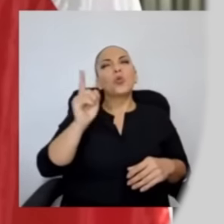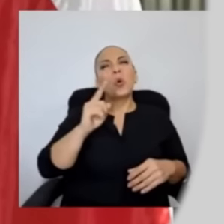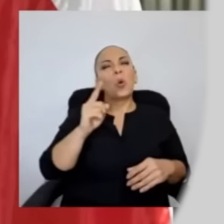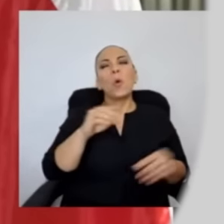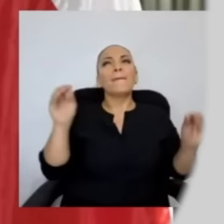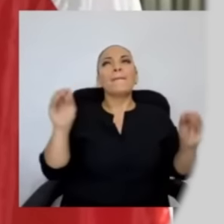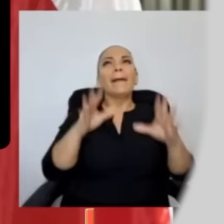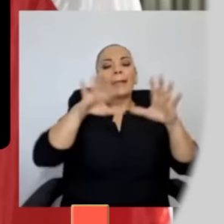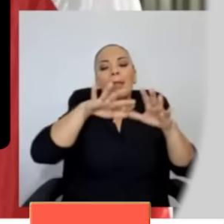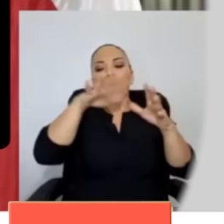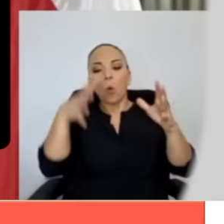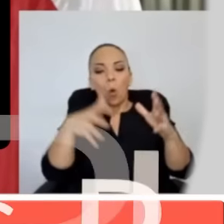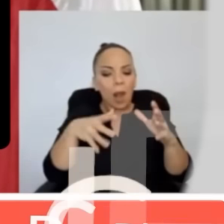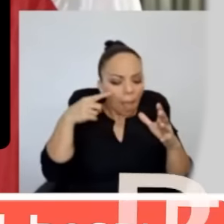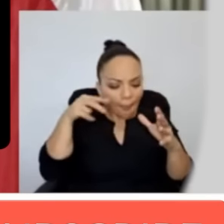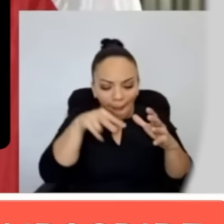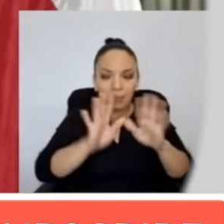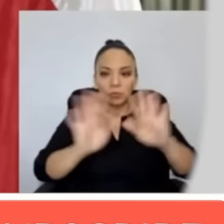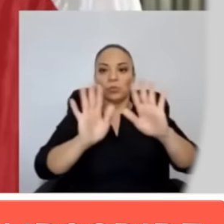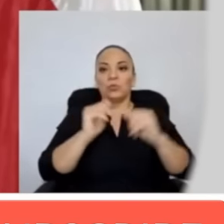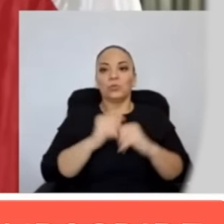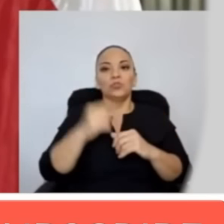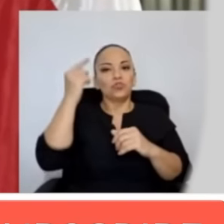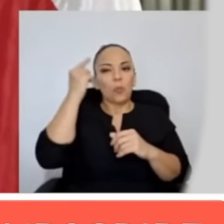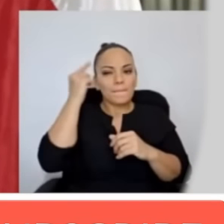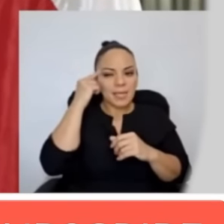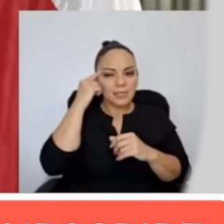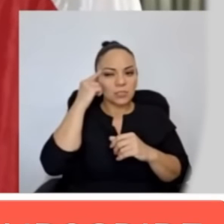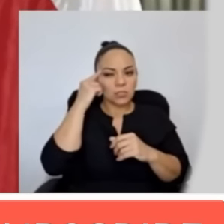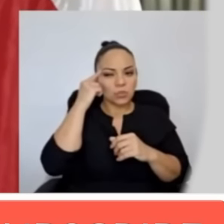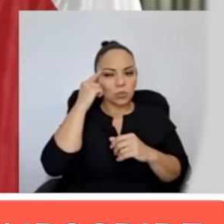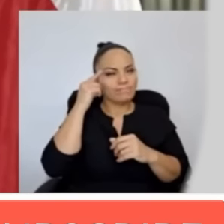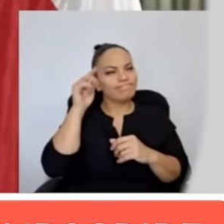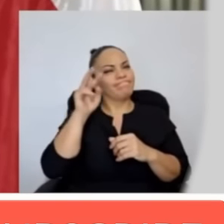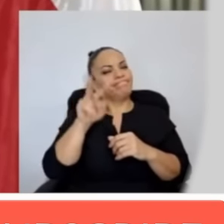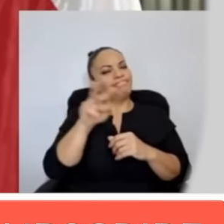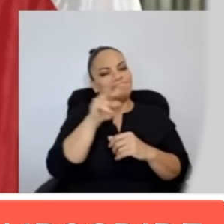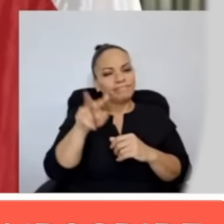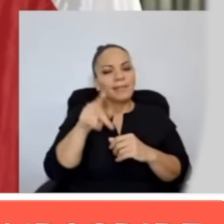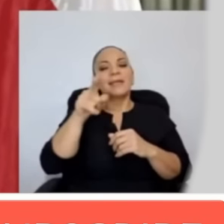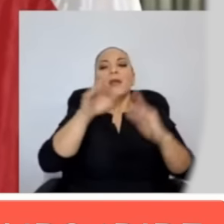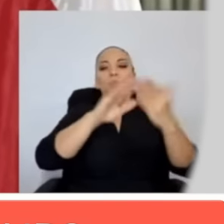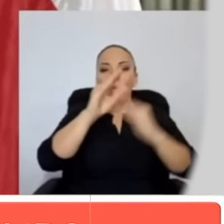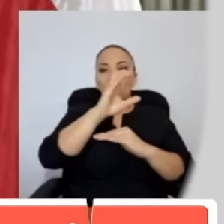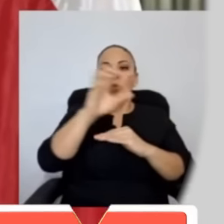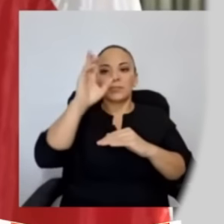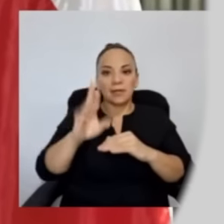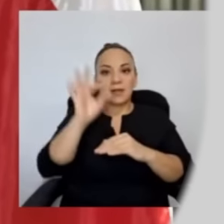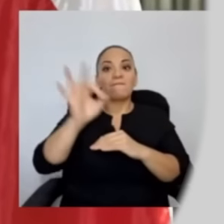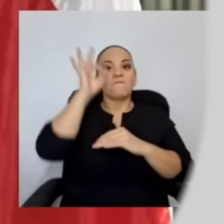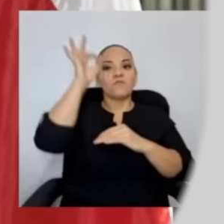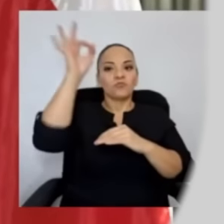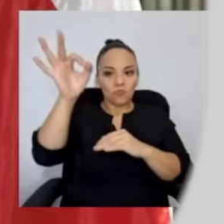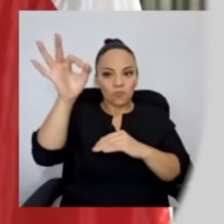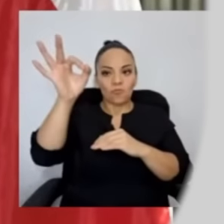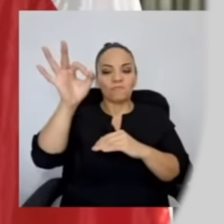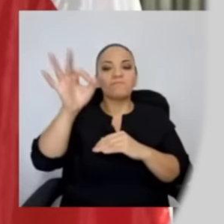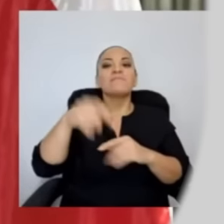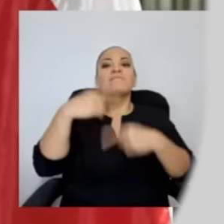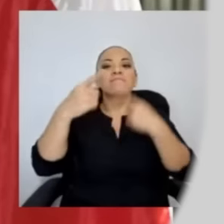intuición, yo creo que el pueblo de Costa Rica va a querer elegir a un grupo de diputados de la misma